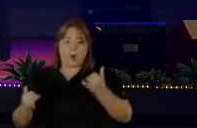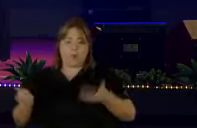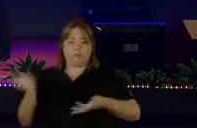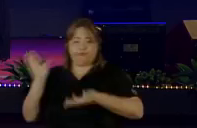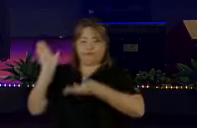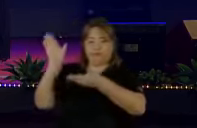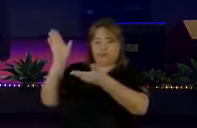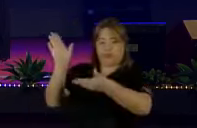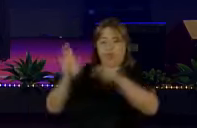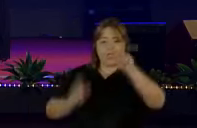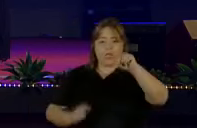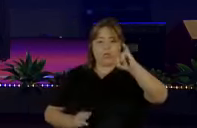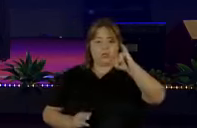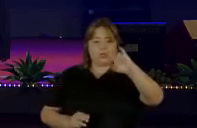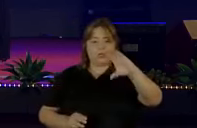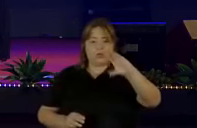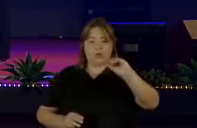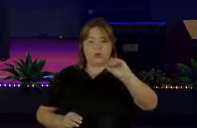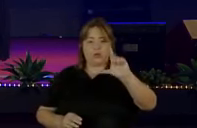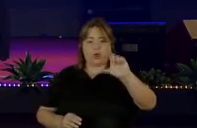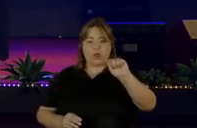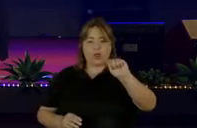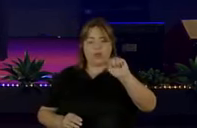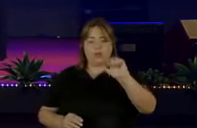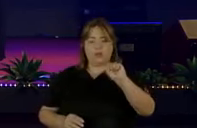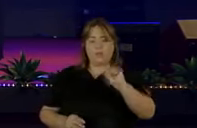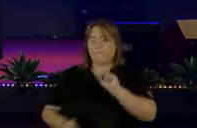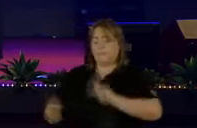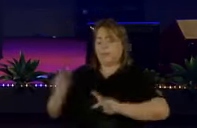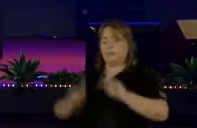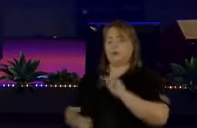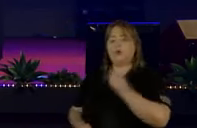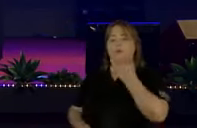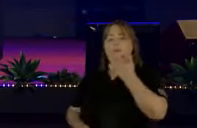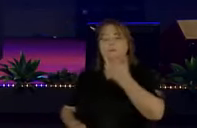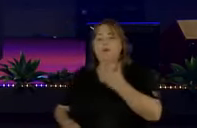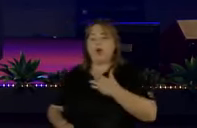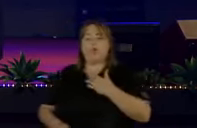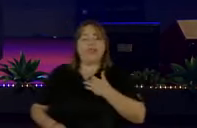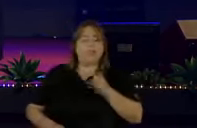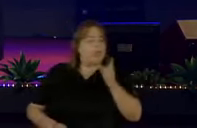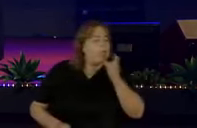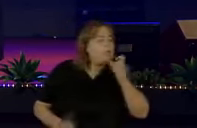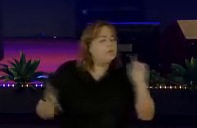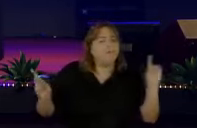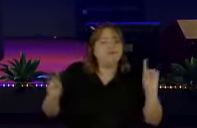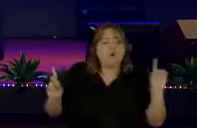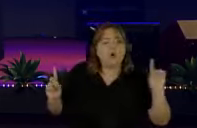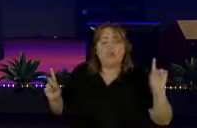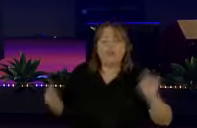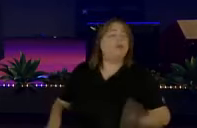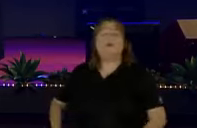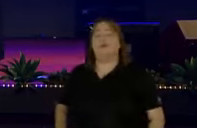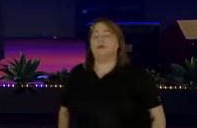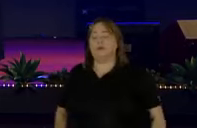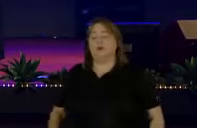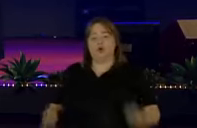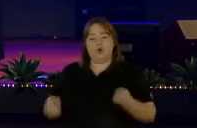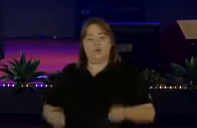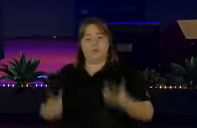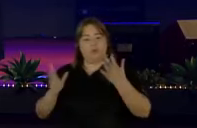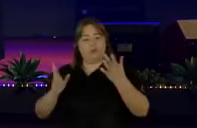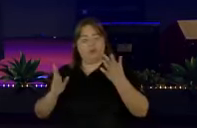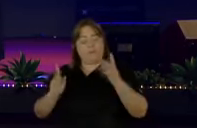al Señor. Así que, y levanten la mano los que cumplieron años, vamos, que están por ahí esta semana. Sé de mucha gente que está por